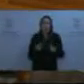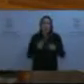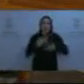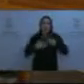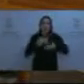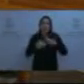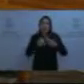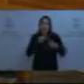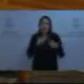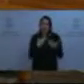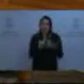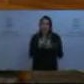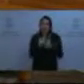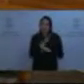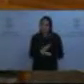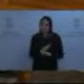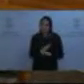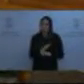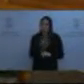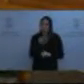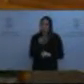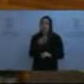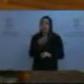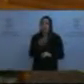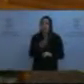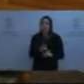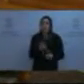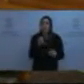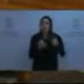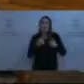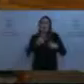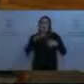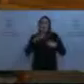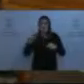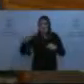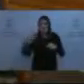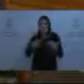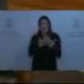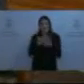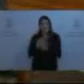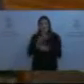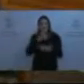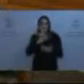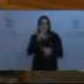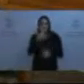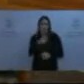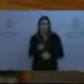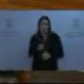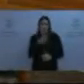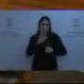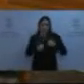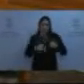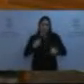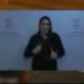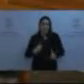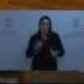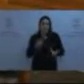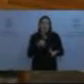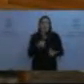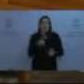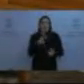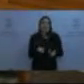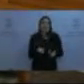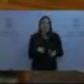procedimiento de solicitud y también, en este caso, se obvian algunos de los documentos que se pedían todos los años para la misma convocatoria y, por lo tanto, ahí también